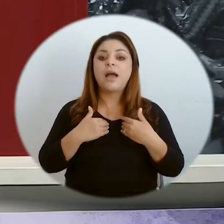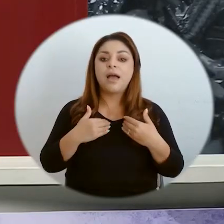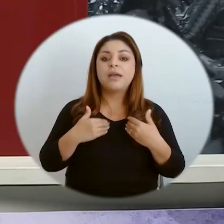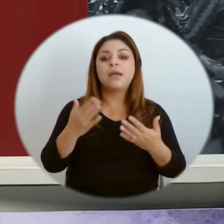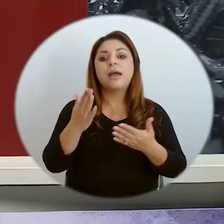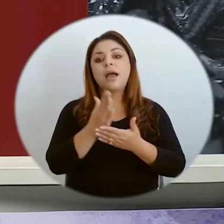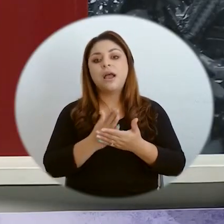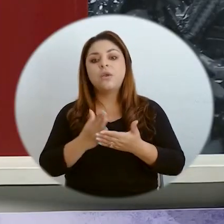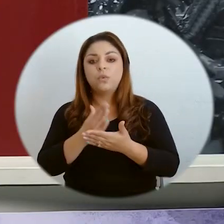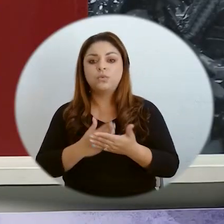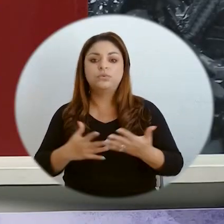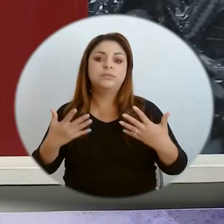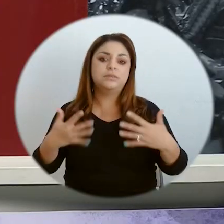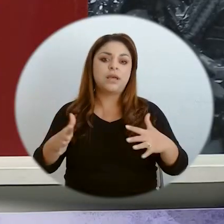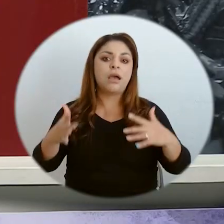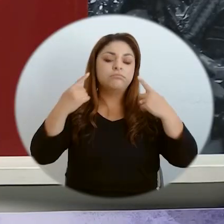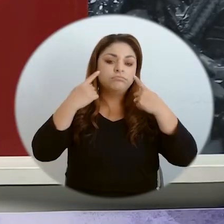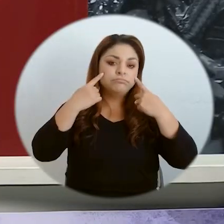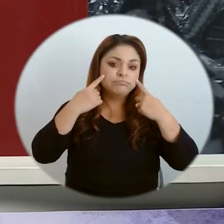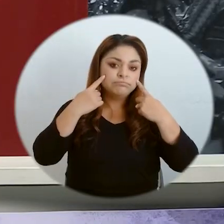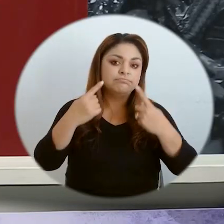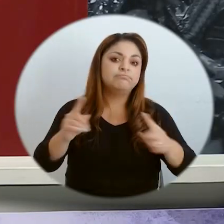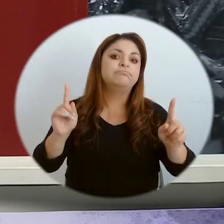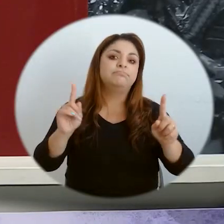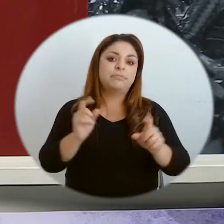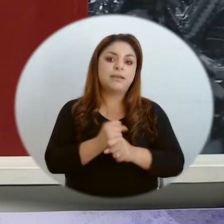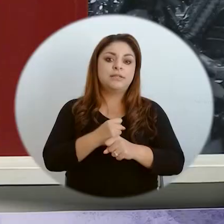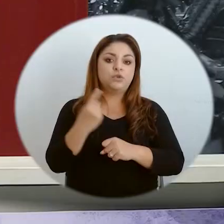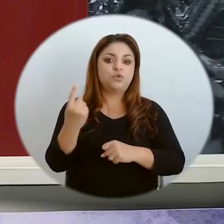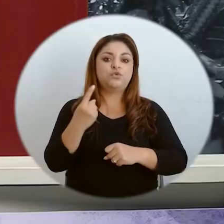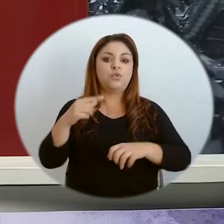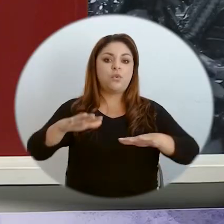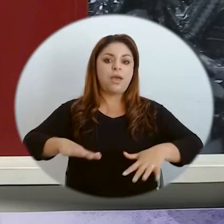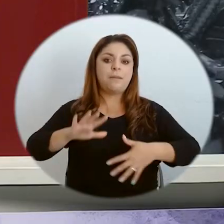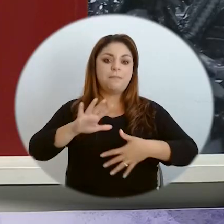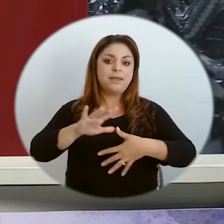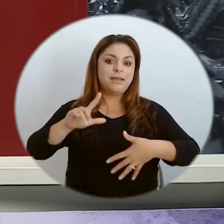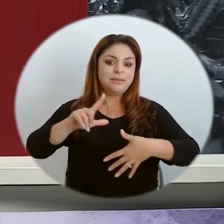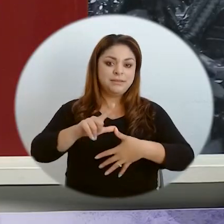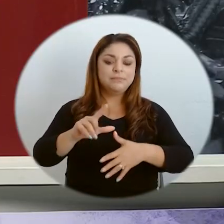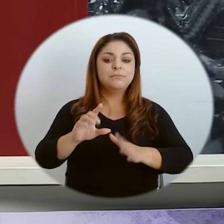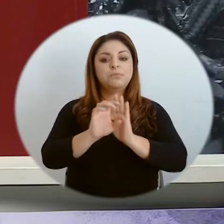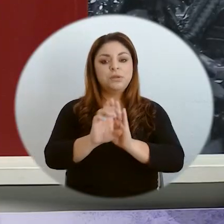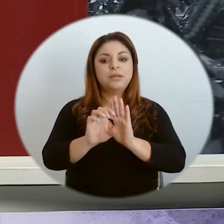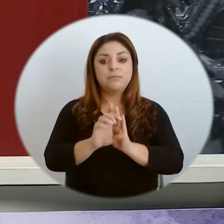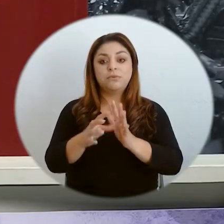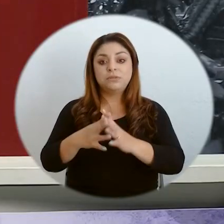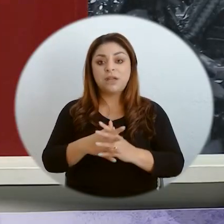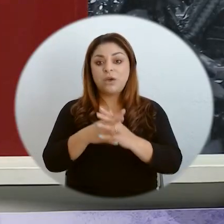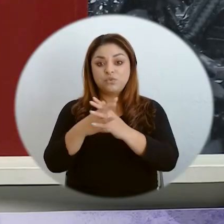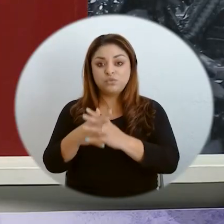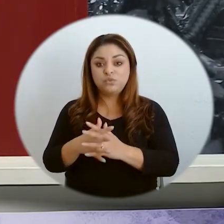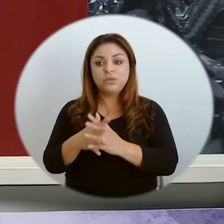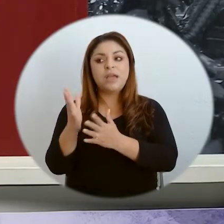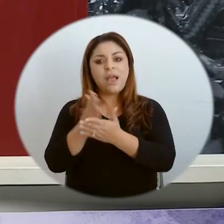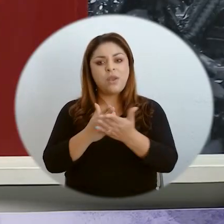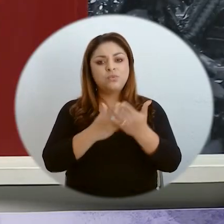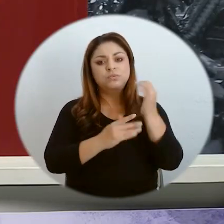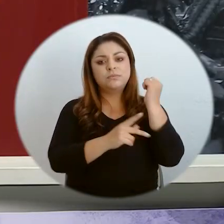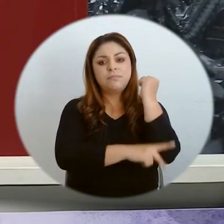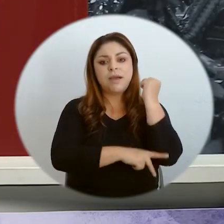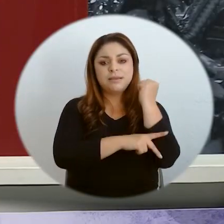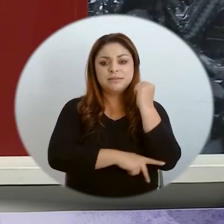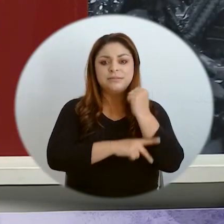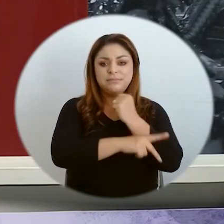Andrés, hay algunos que ya lo han logrado hacer, no solamente en nuestra América Latina, sino también, por ejemplo, en los Estados Unidos y en